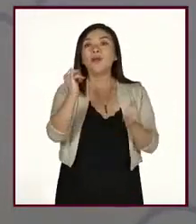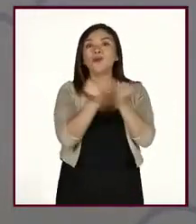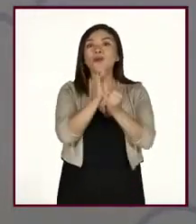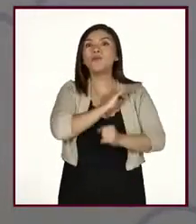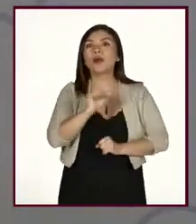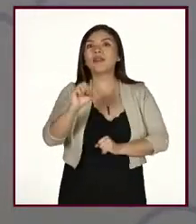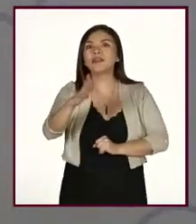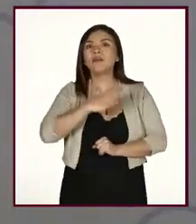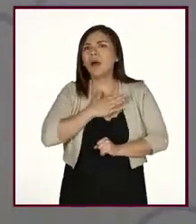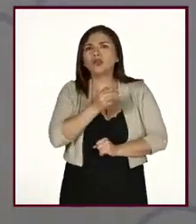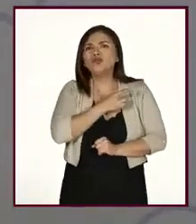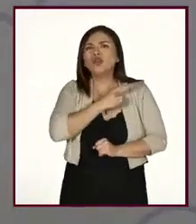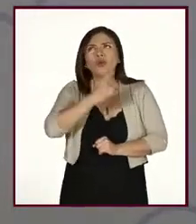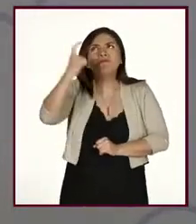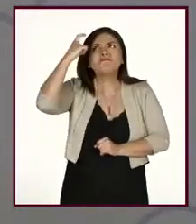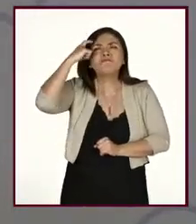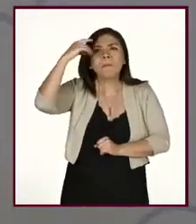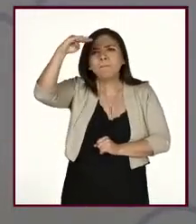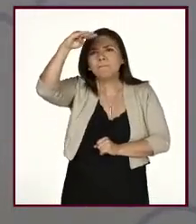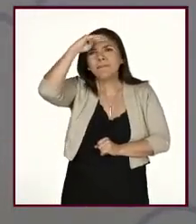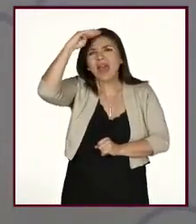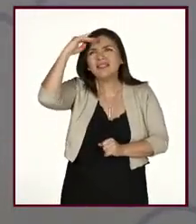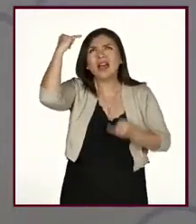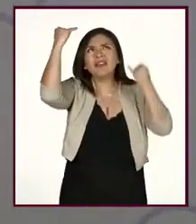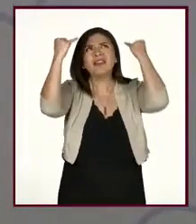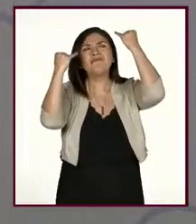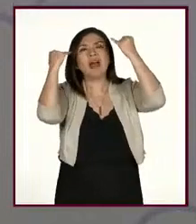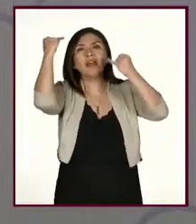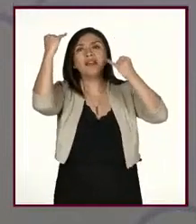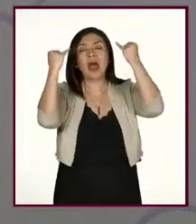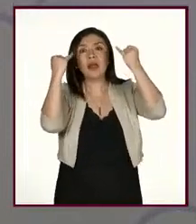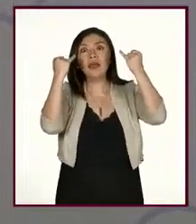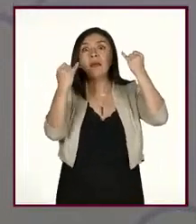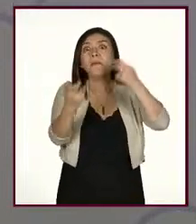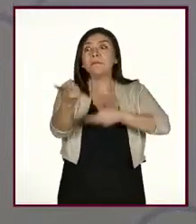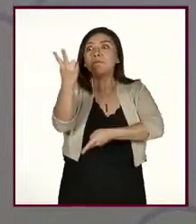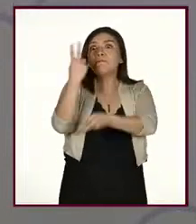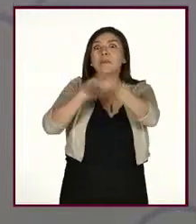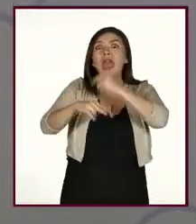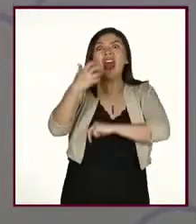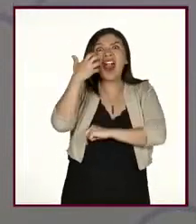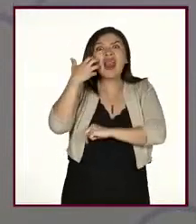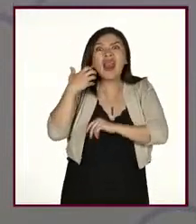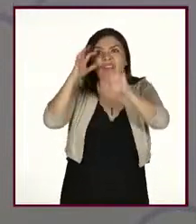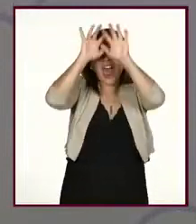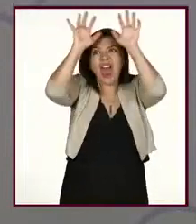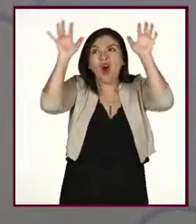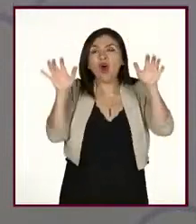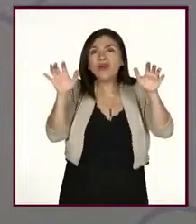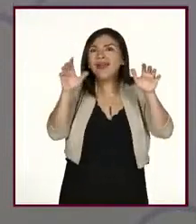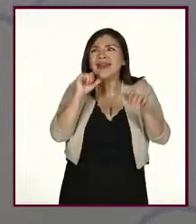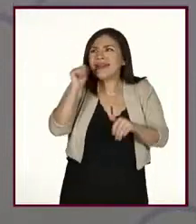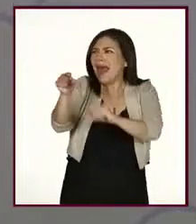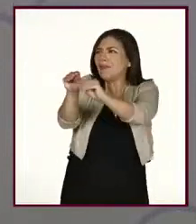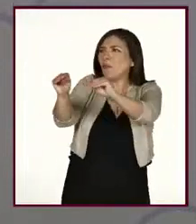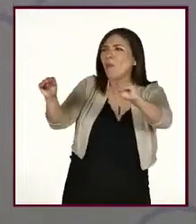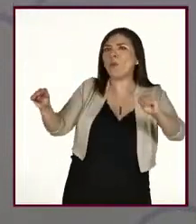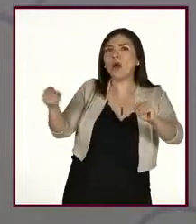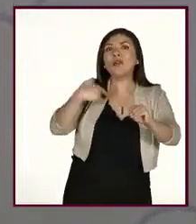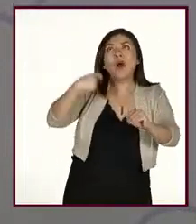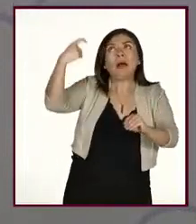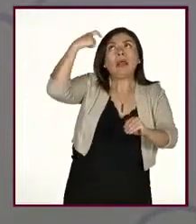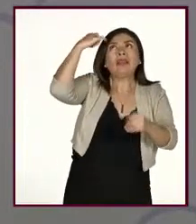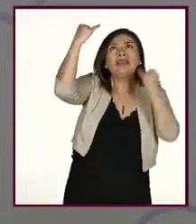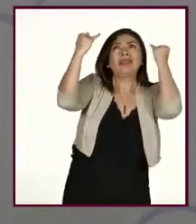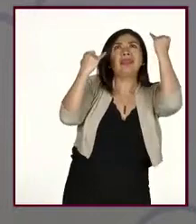un pensamiento, ¿sí? Donde nos estamos imaginando que viene un león y que va a entrar aquí, entonces estamos generando desde un